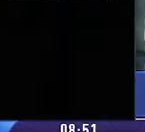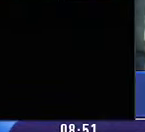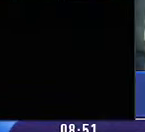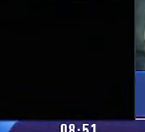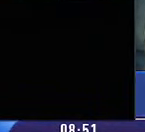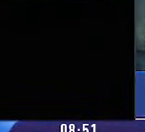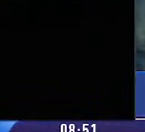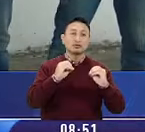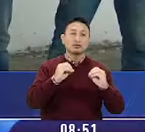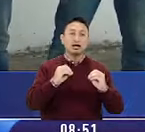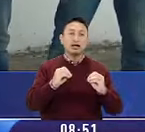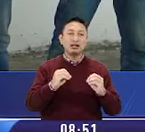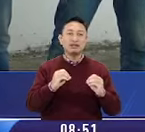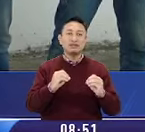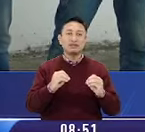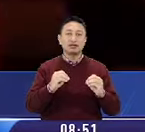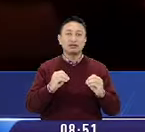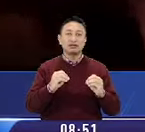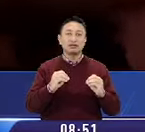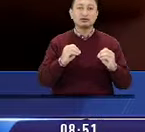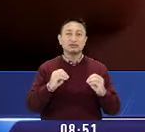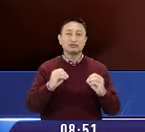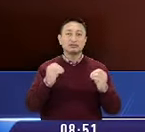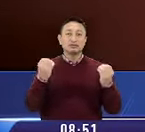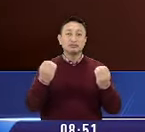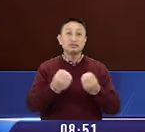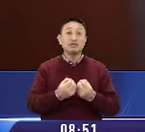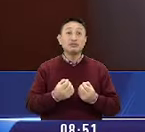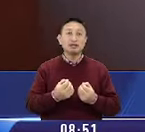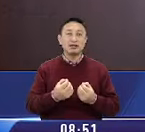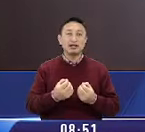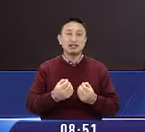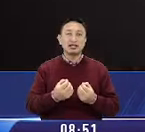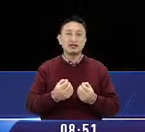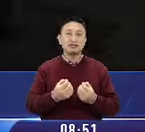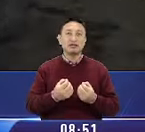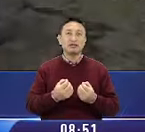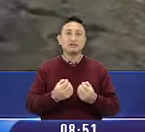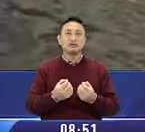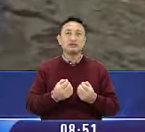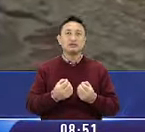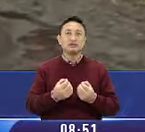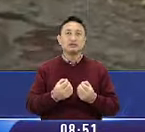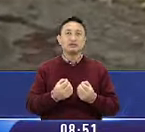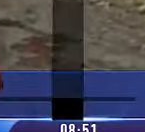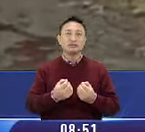organizaciones narcoterroristas fueron desarticuladas en esta operación antidelincuencial.